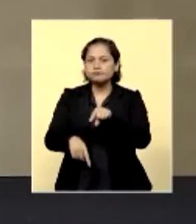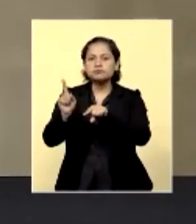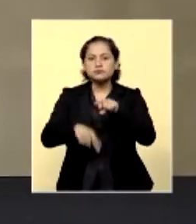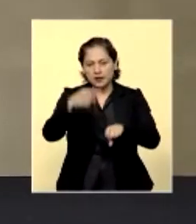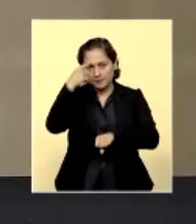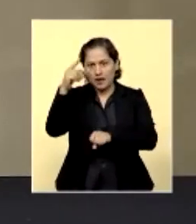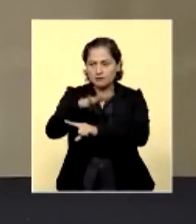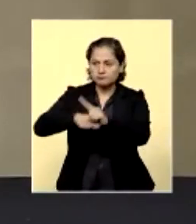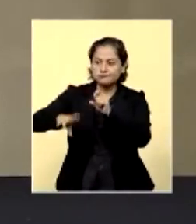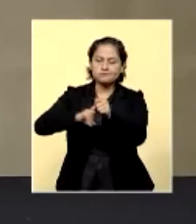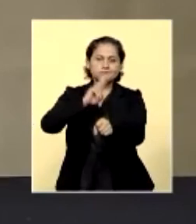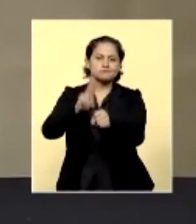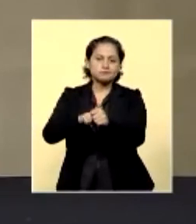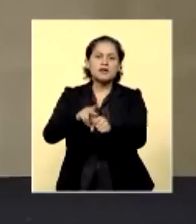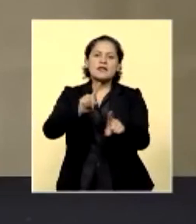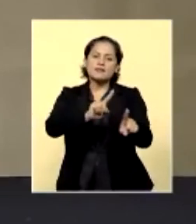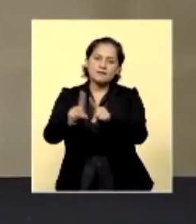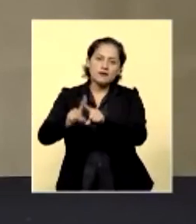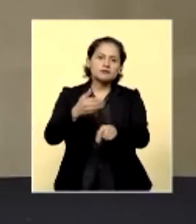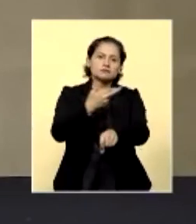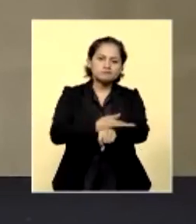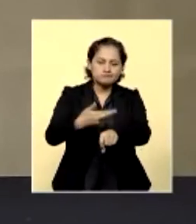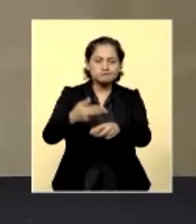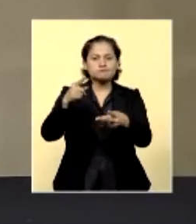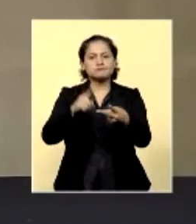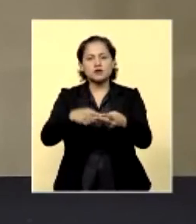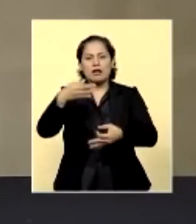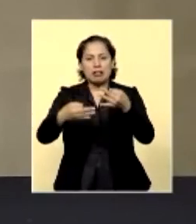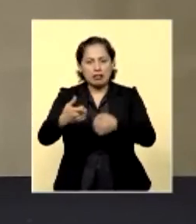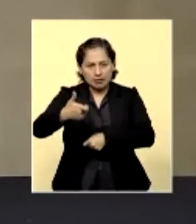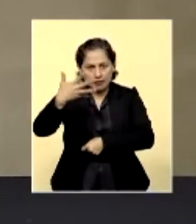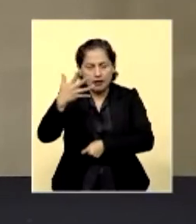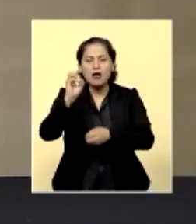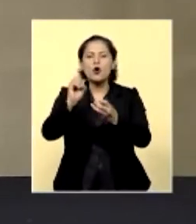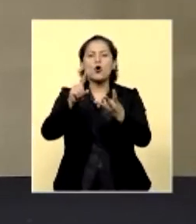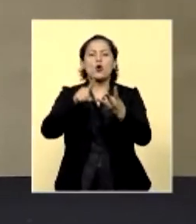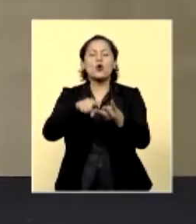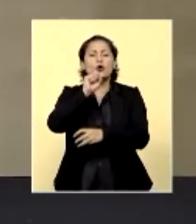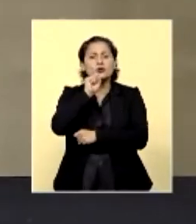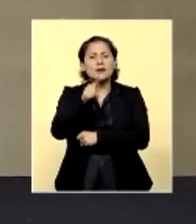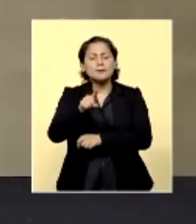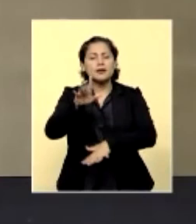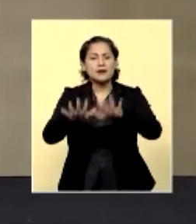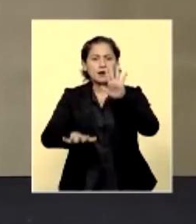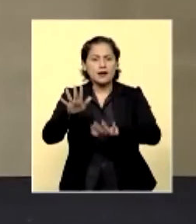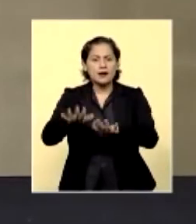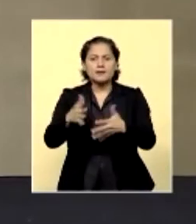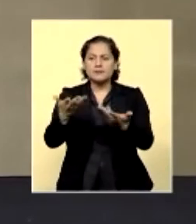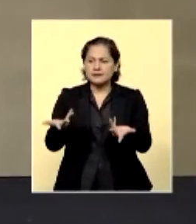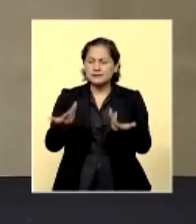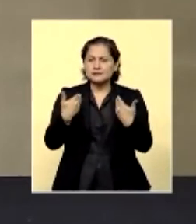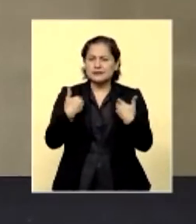las regulaciones procedimentales, el costo de los litigios, hasta la necesidad de generar, obtener y